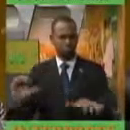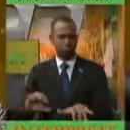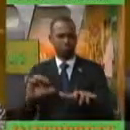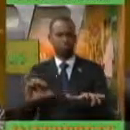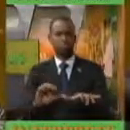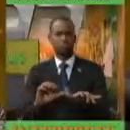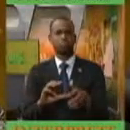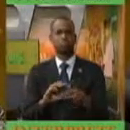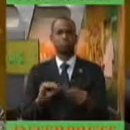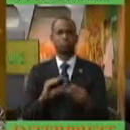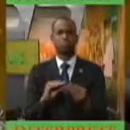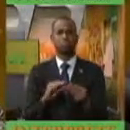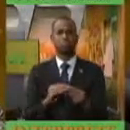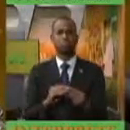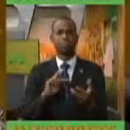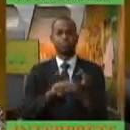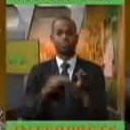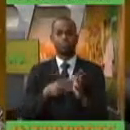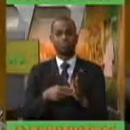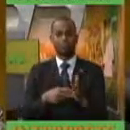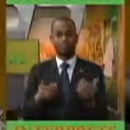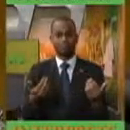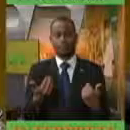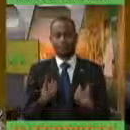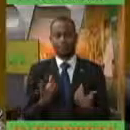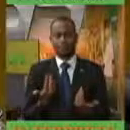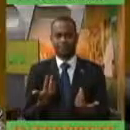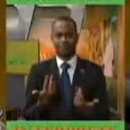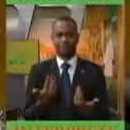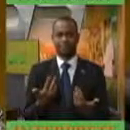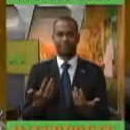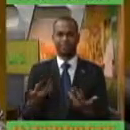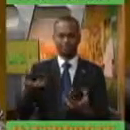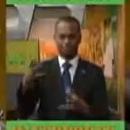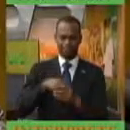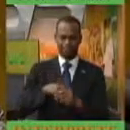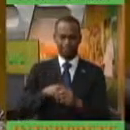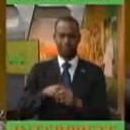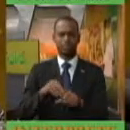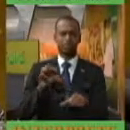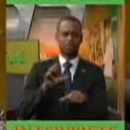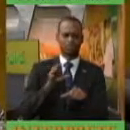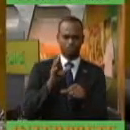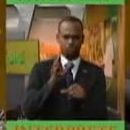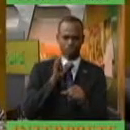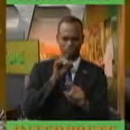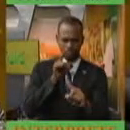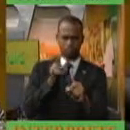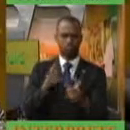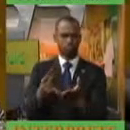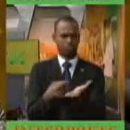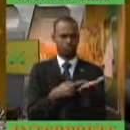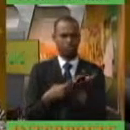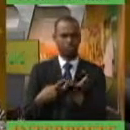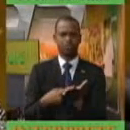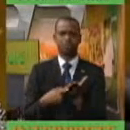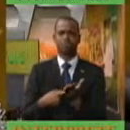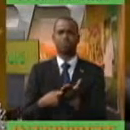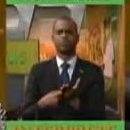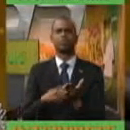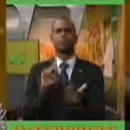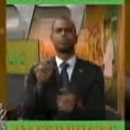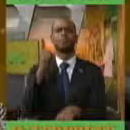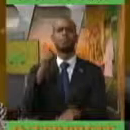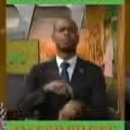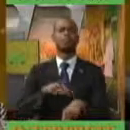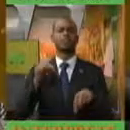término, lo que quiere decir que hay una digestión de esto, una orientación, una conversación. Por